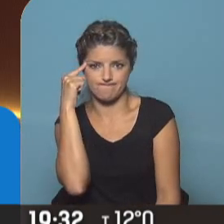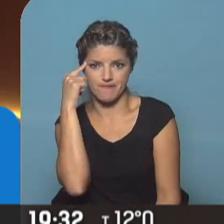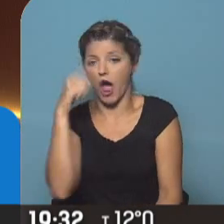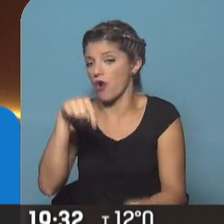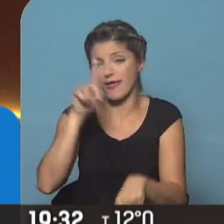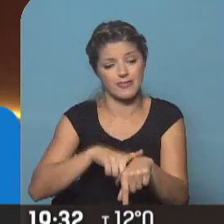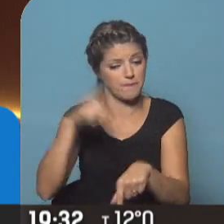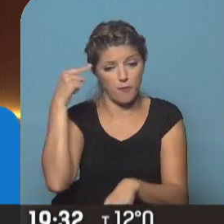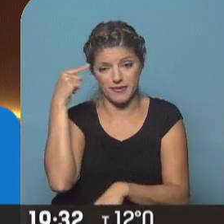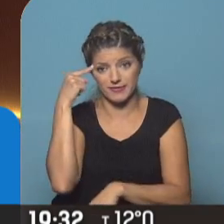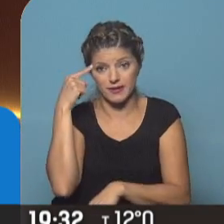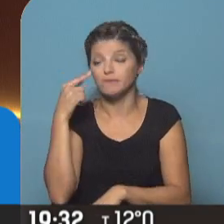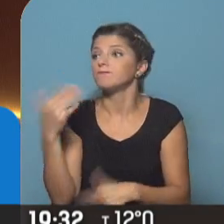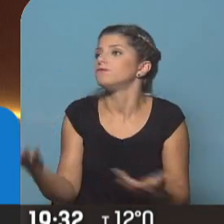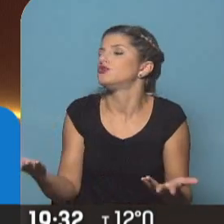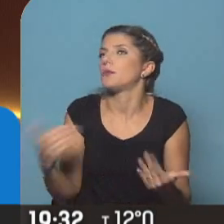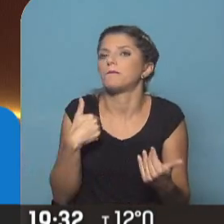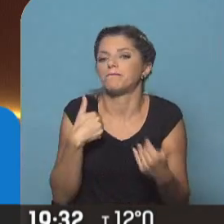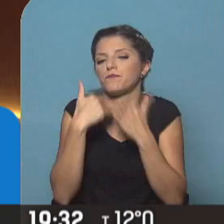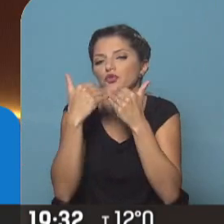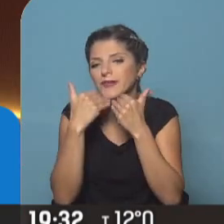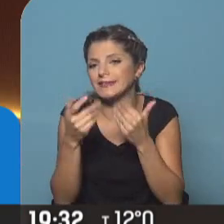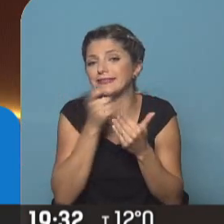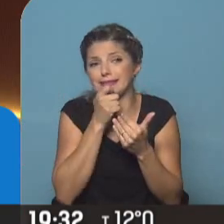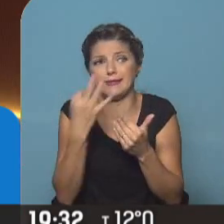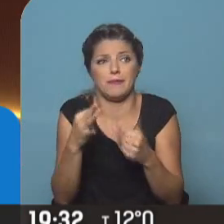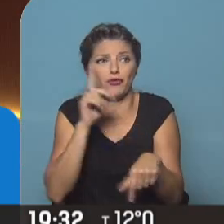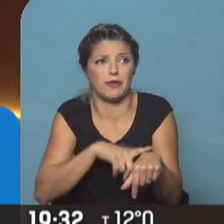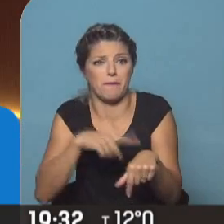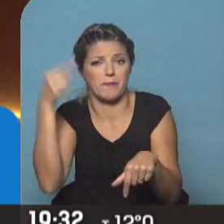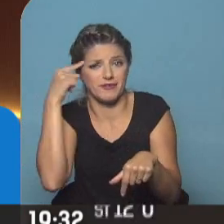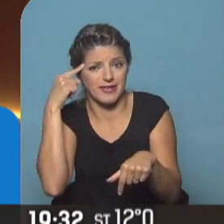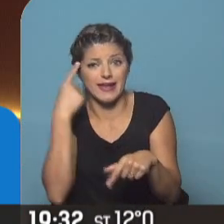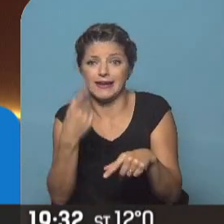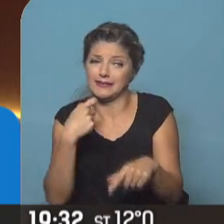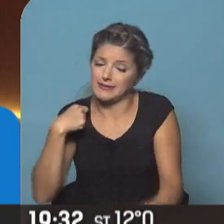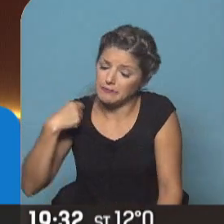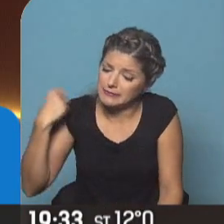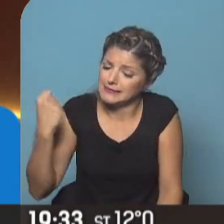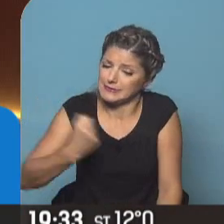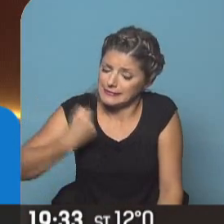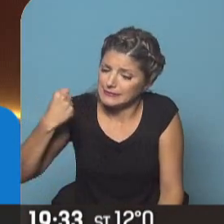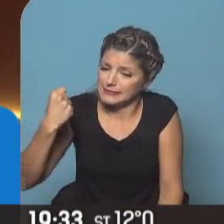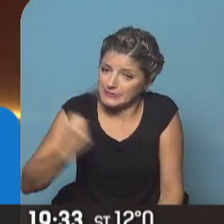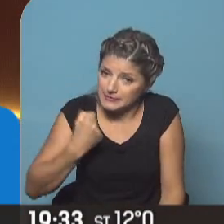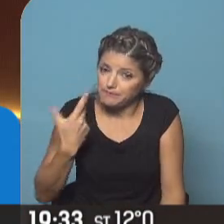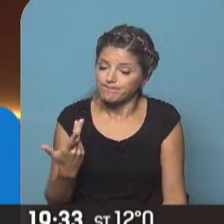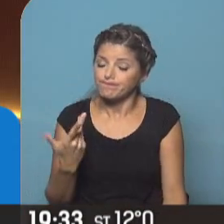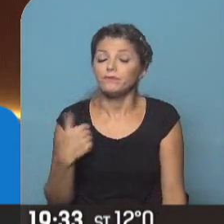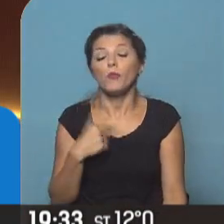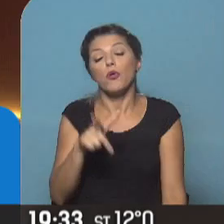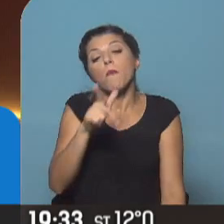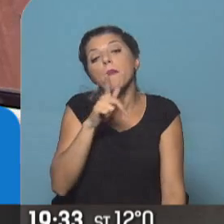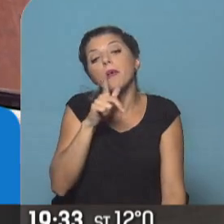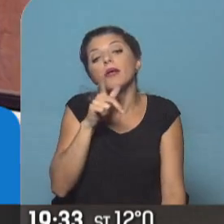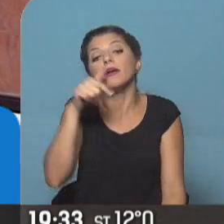de pensar solo, es hora de remar, y para remar se necesitan brazos, y por eso yo creo que el gobierno está ampliando de